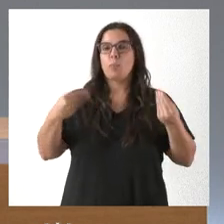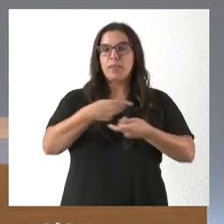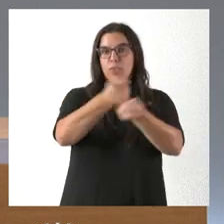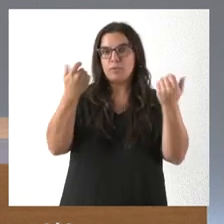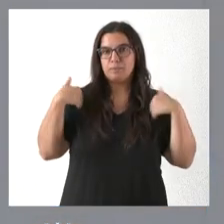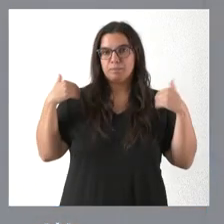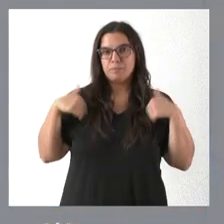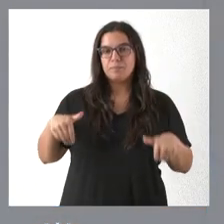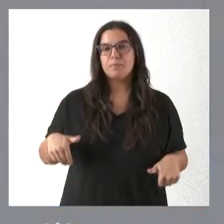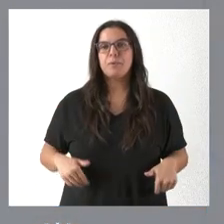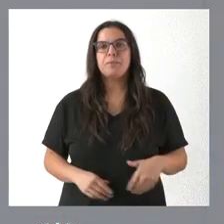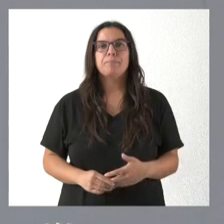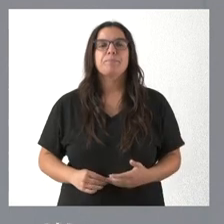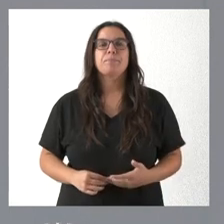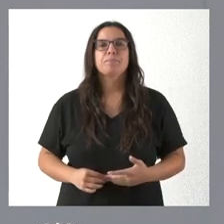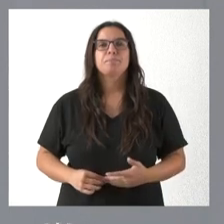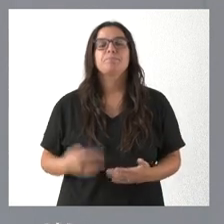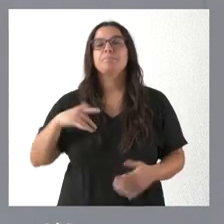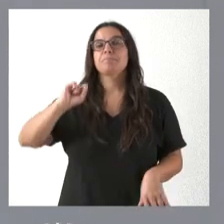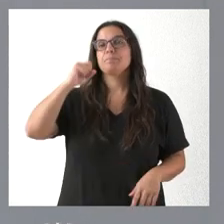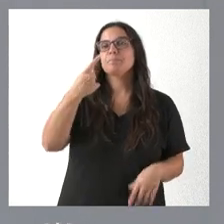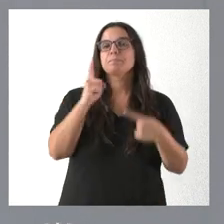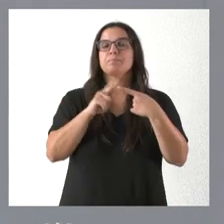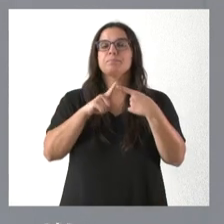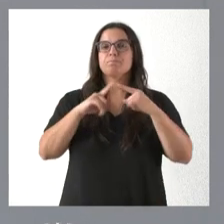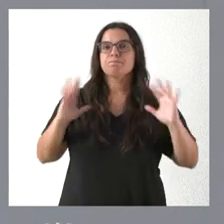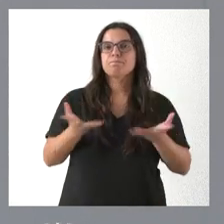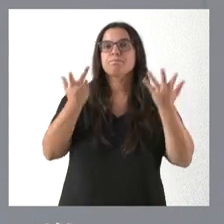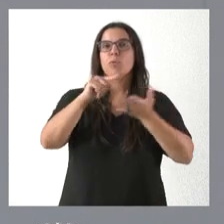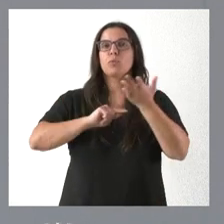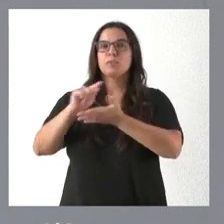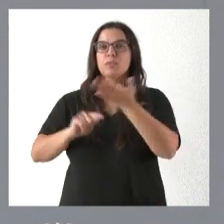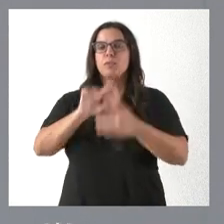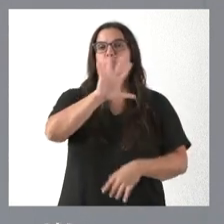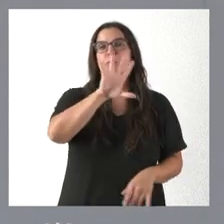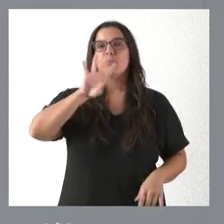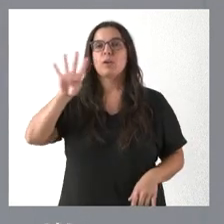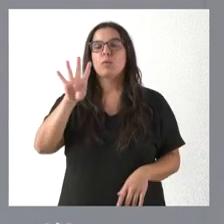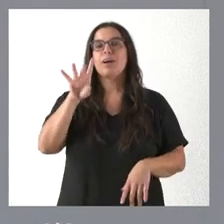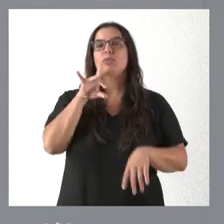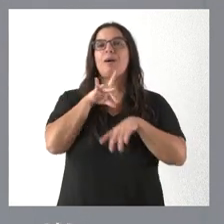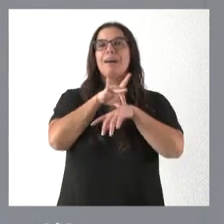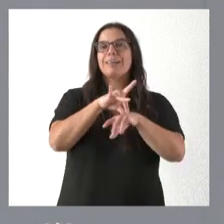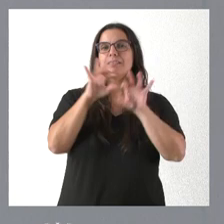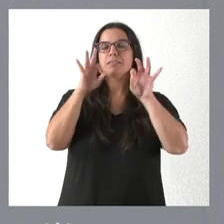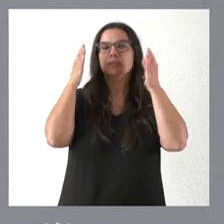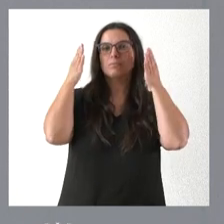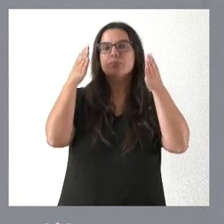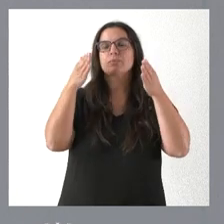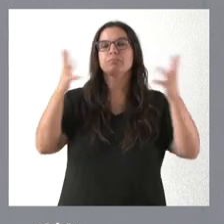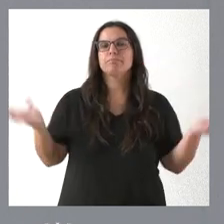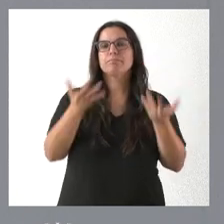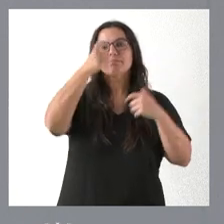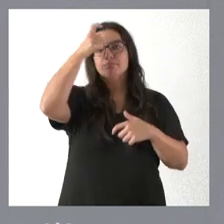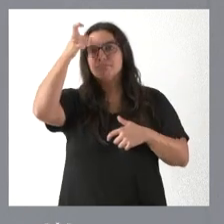respecto en primer lugar se promueve la contratación de 54 agentes destinados al impulso rural para